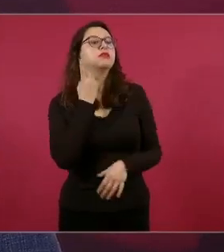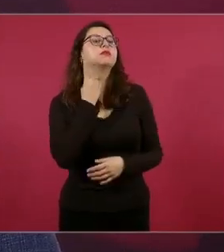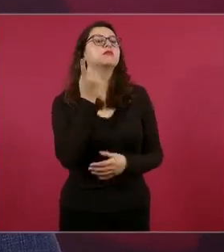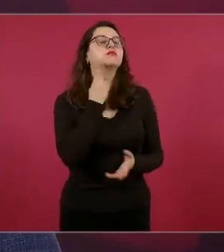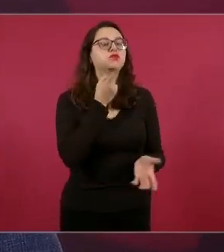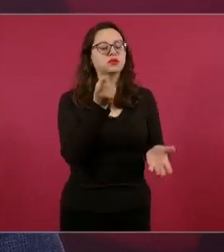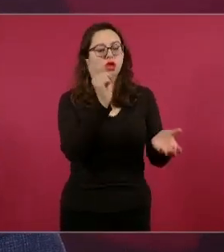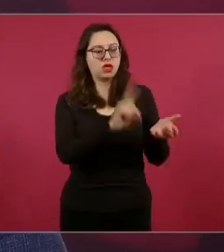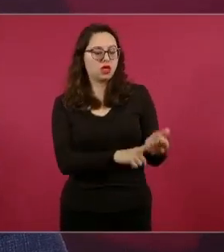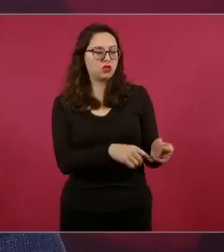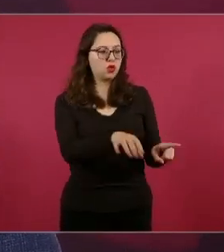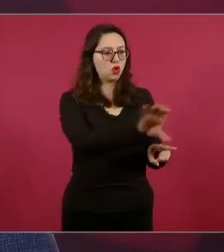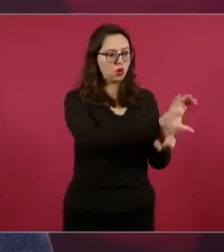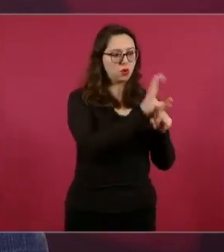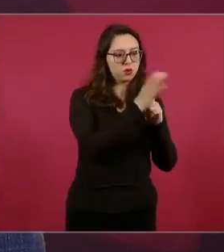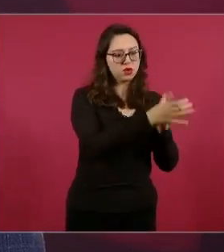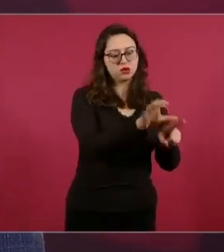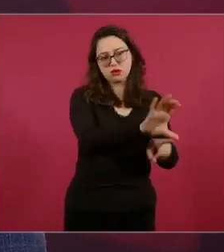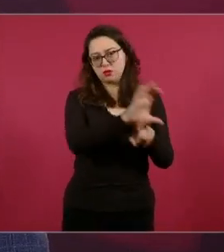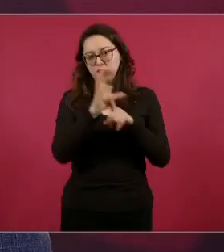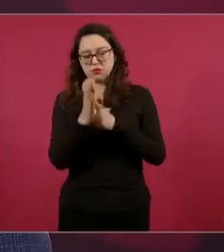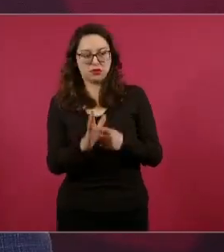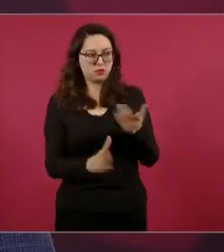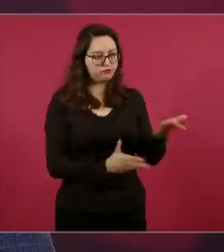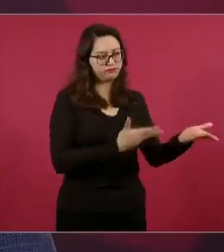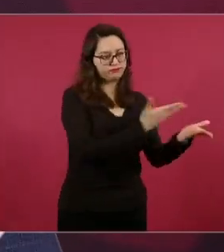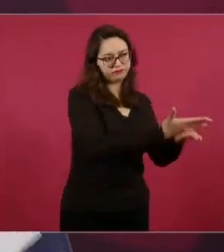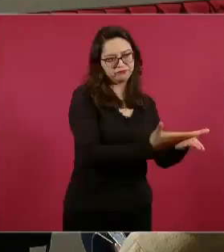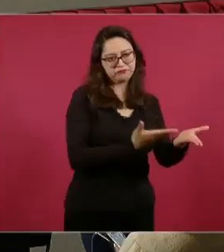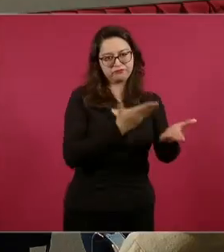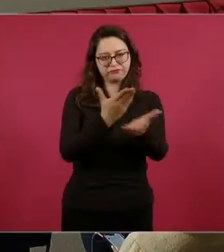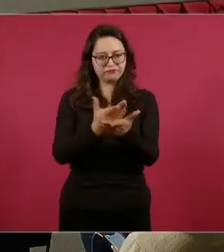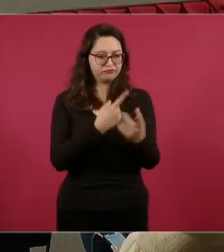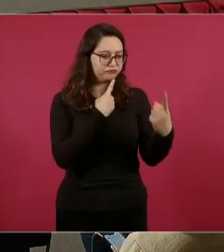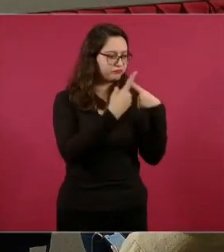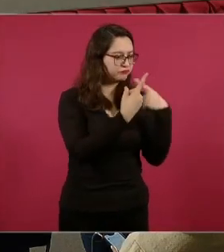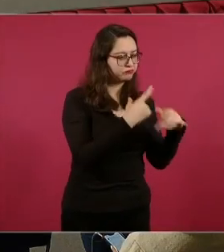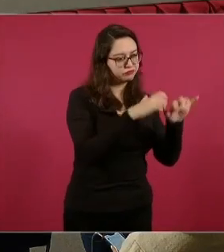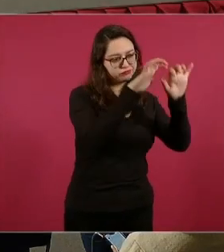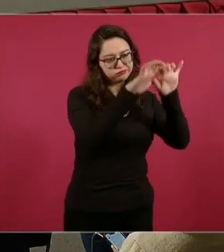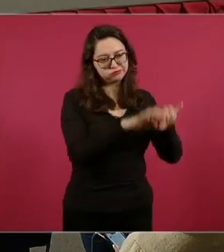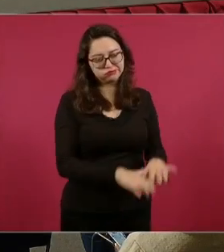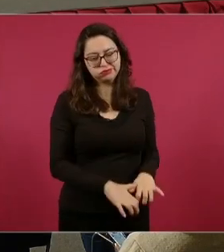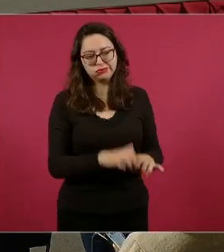Cuenta Pública y Salud para su opinión. En la siguiente lámina,